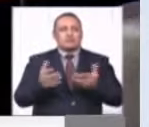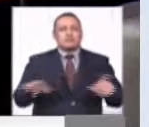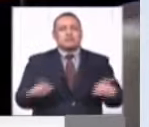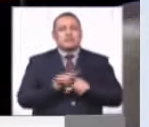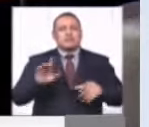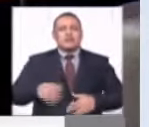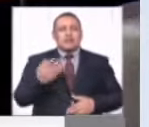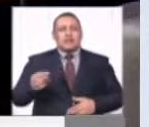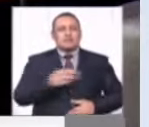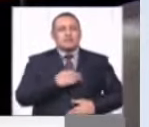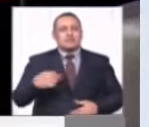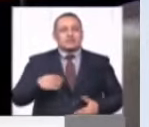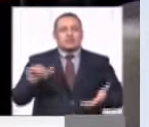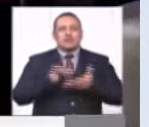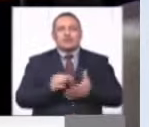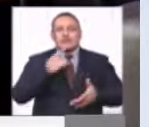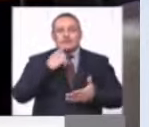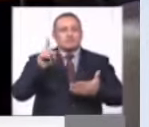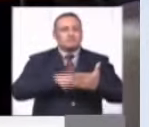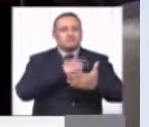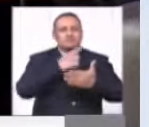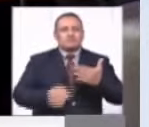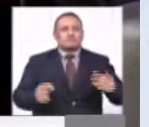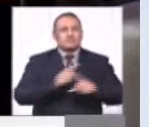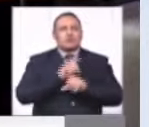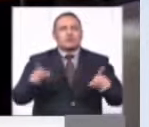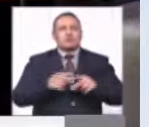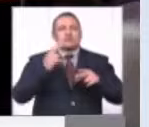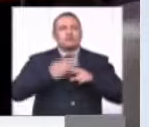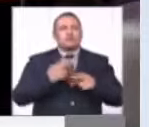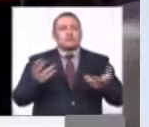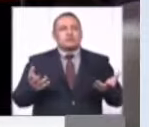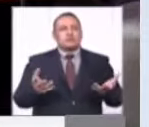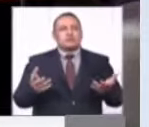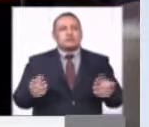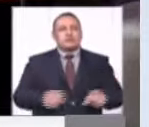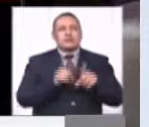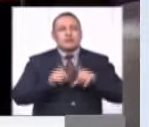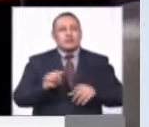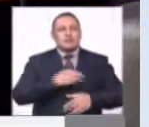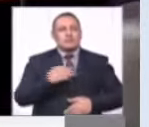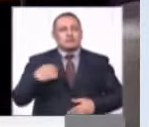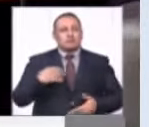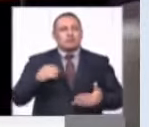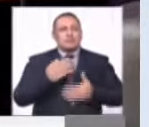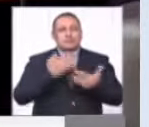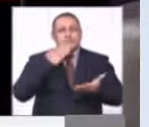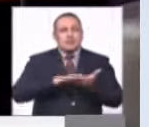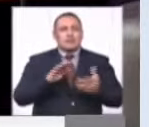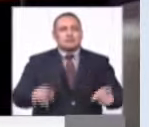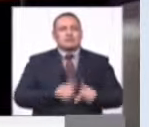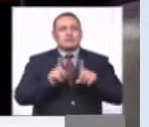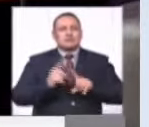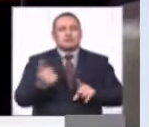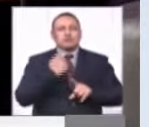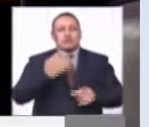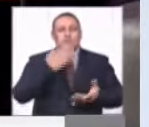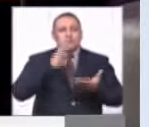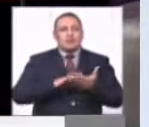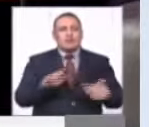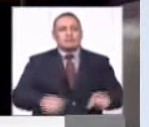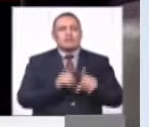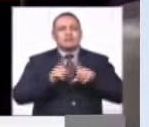Hay ministerios que son inútiles, no voy a decir el nombre. Hay ministerios que son inútiles, y no solamente inútiles, sino